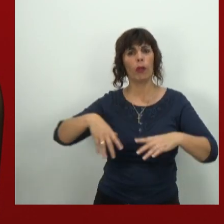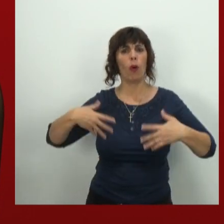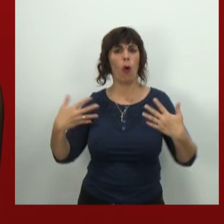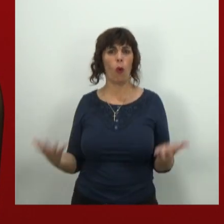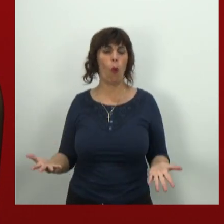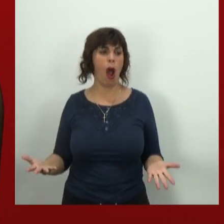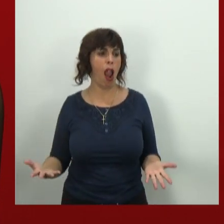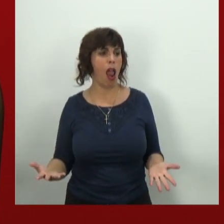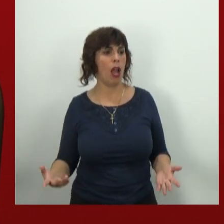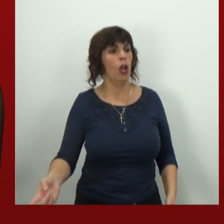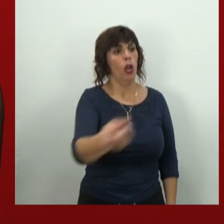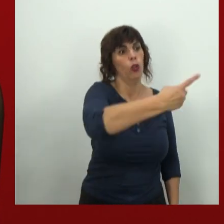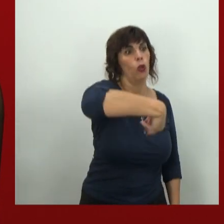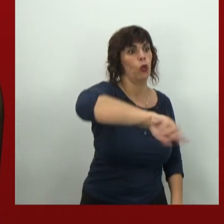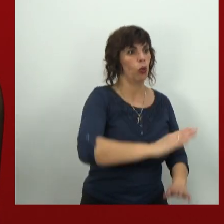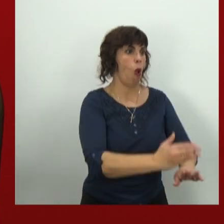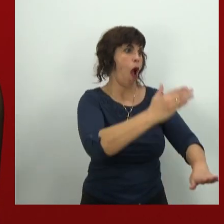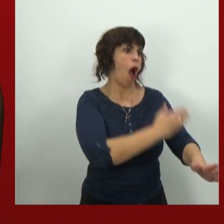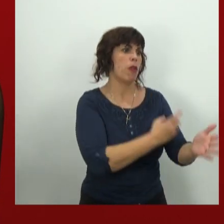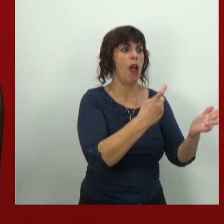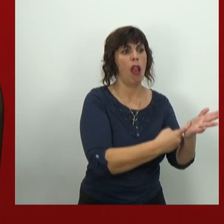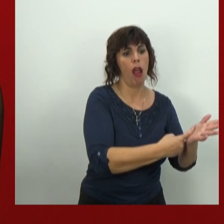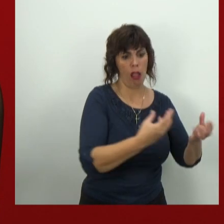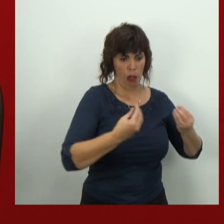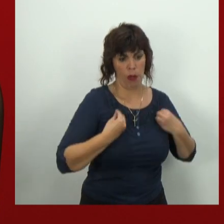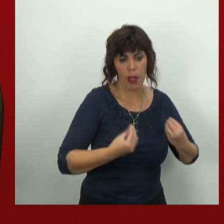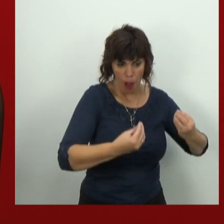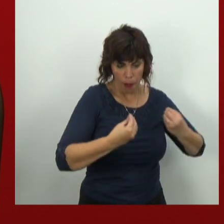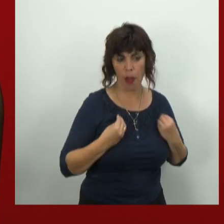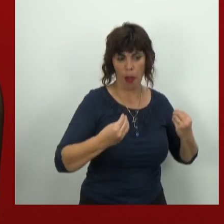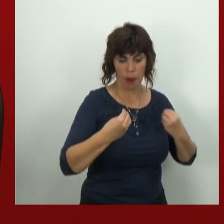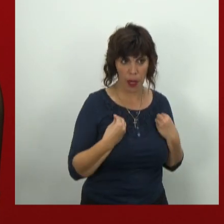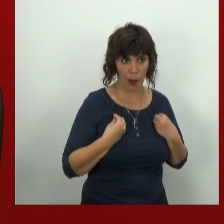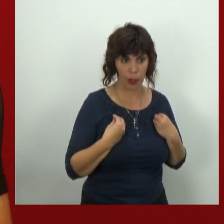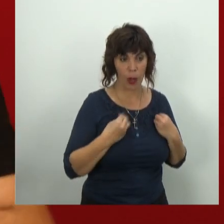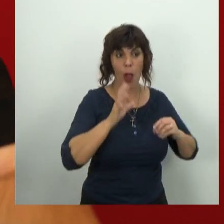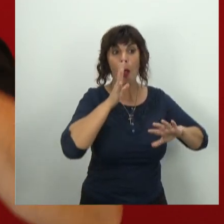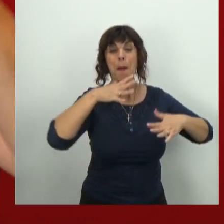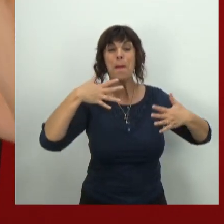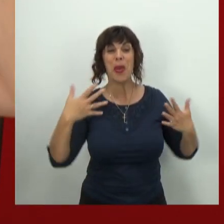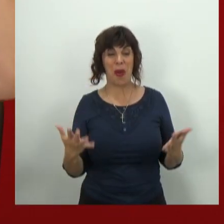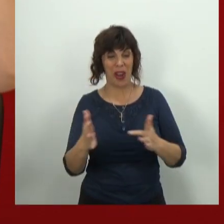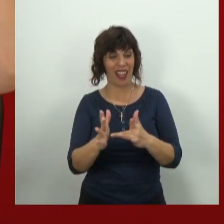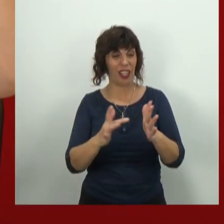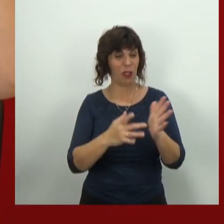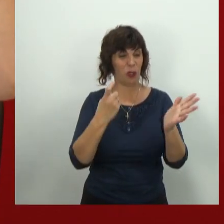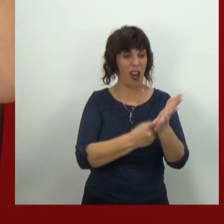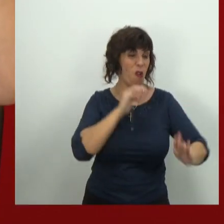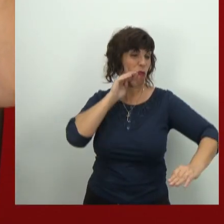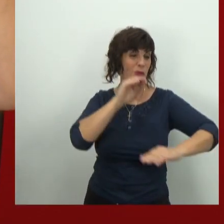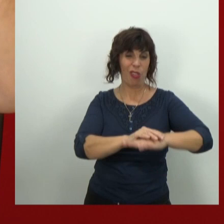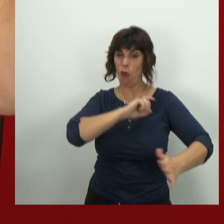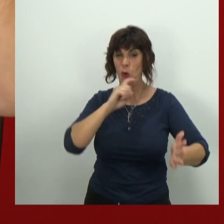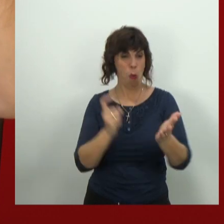Porque ahora todos los cristianos ya no están bajo la ley, están bajo la gracia.